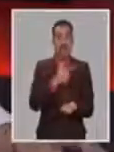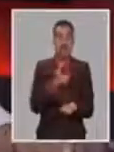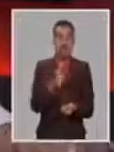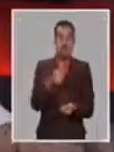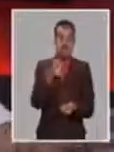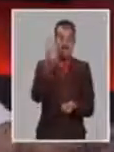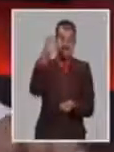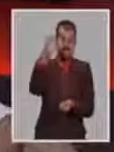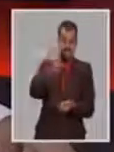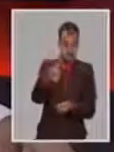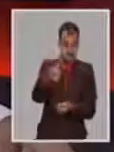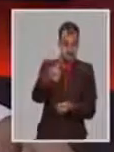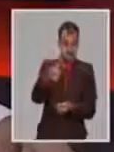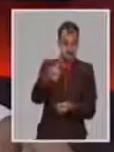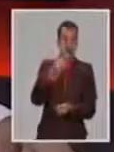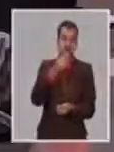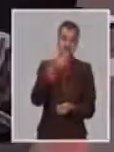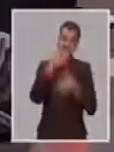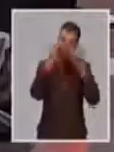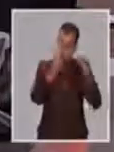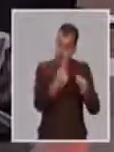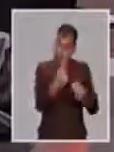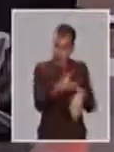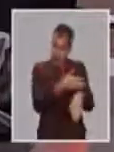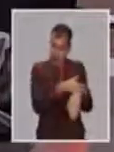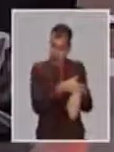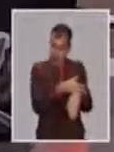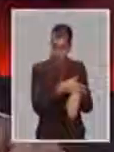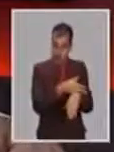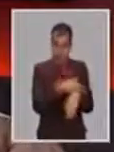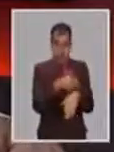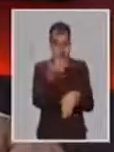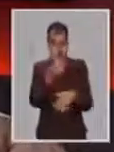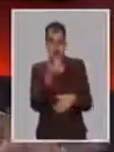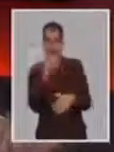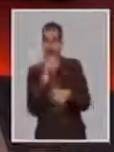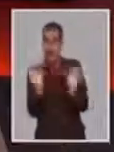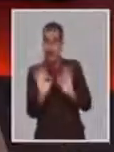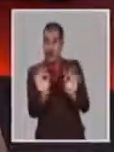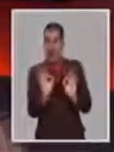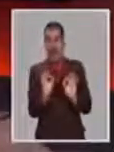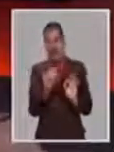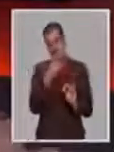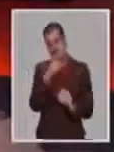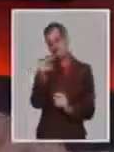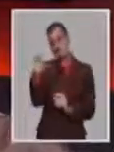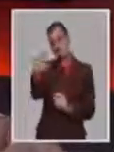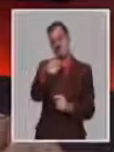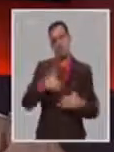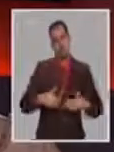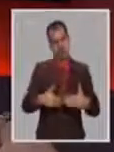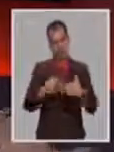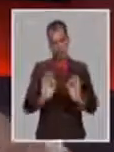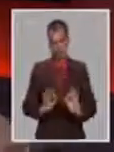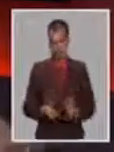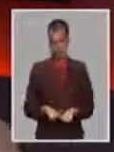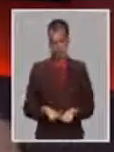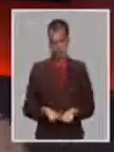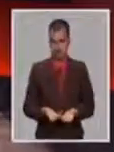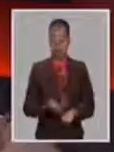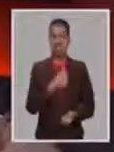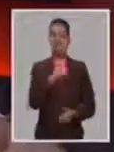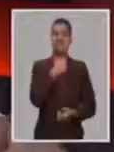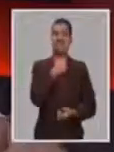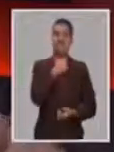ni a la embarazada ni al Primero que sea seguro para después entonces... Entonces, si la mujer se embaraza en el curso del estudio,